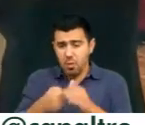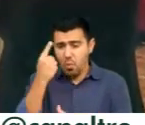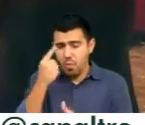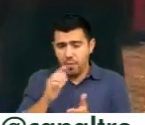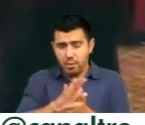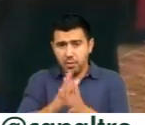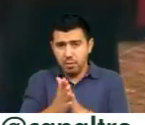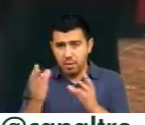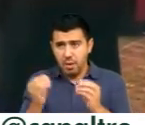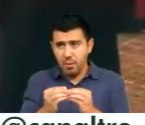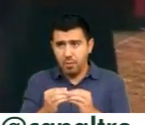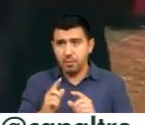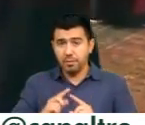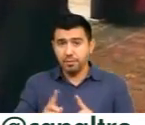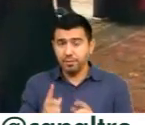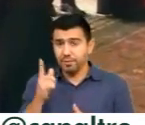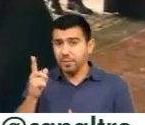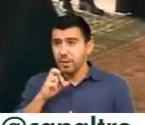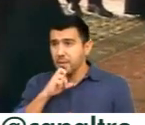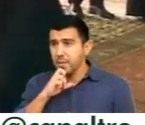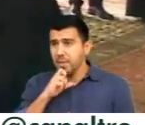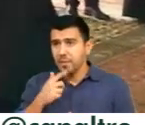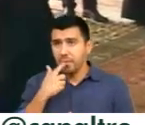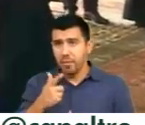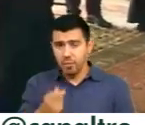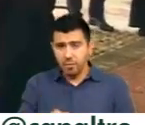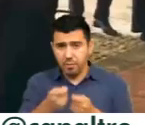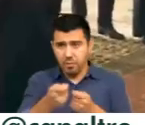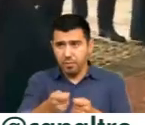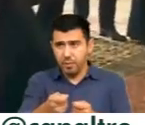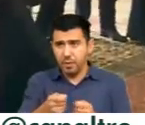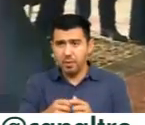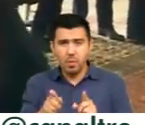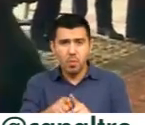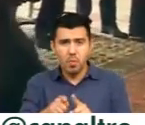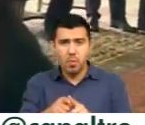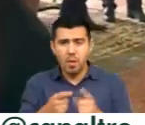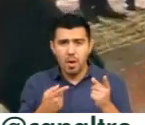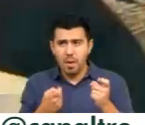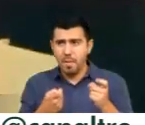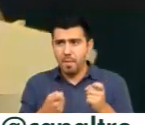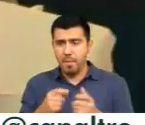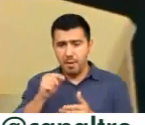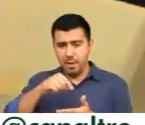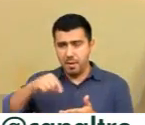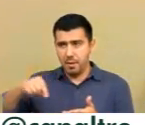bolígrafo. Explicó que se trata de un símbolo de la transición de las balas a la educación.